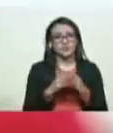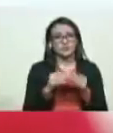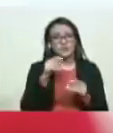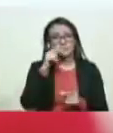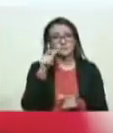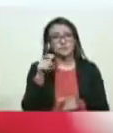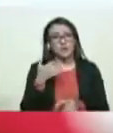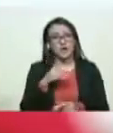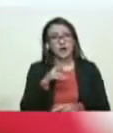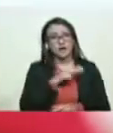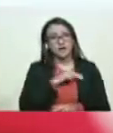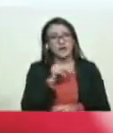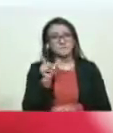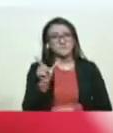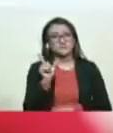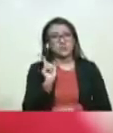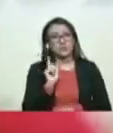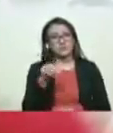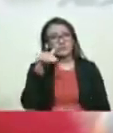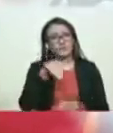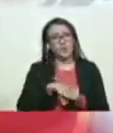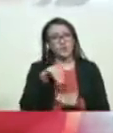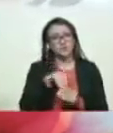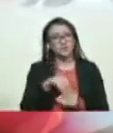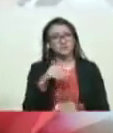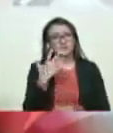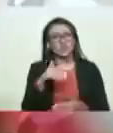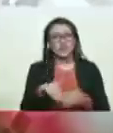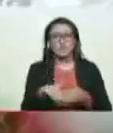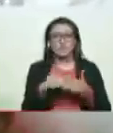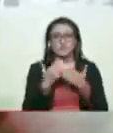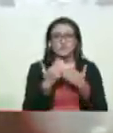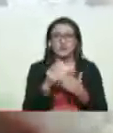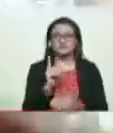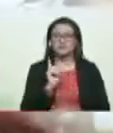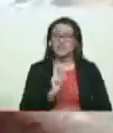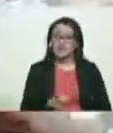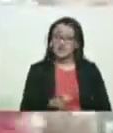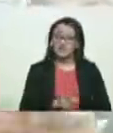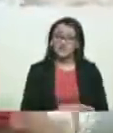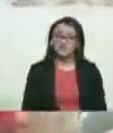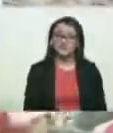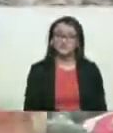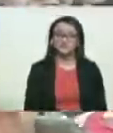del pcv tiene que ir a votar a las 5 de la mañana de su deber